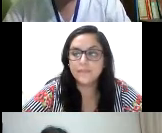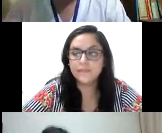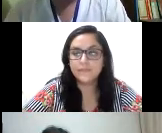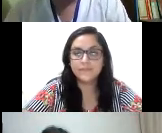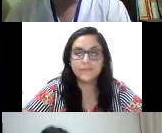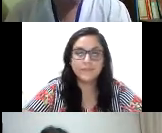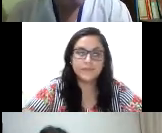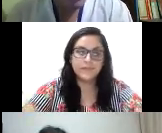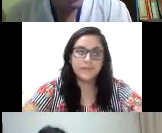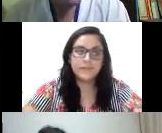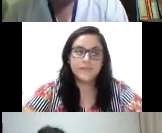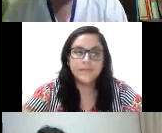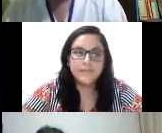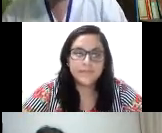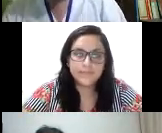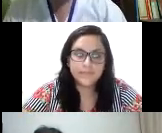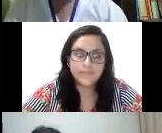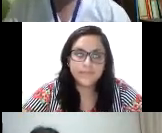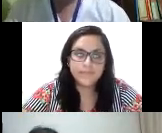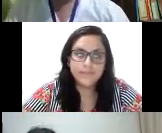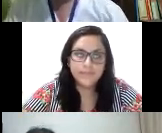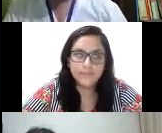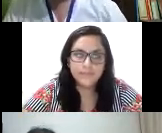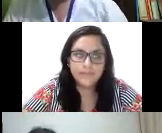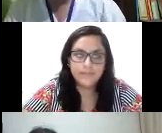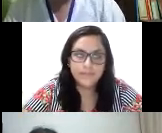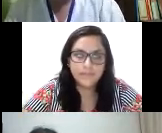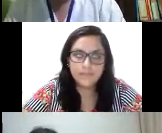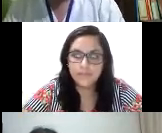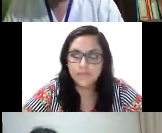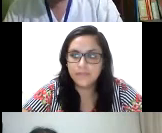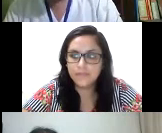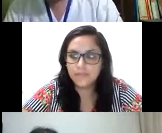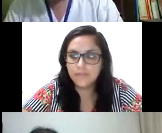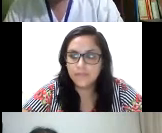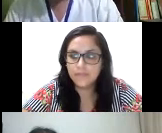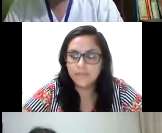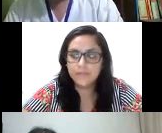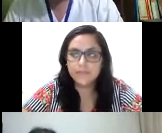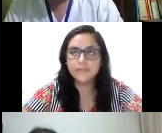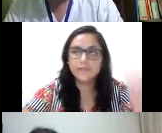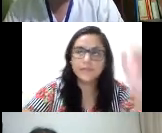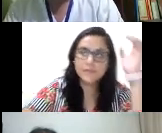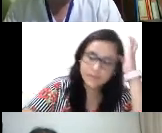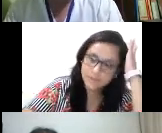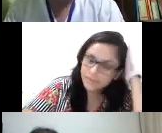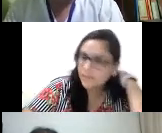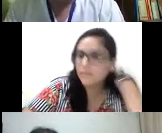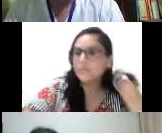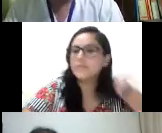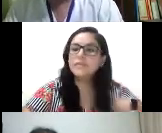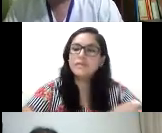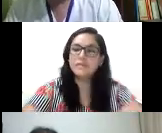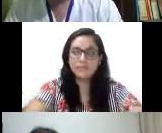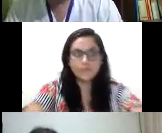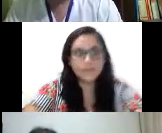músculos que están en la zona periférica. Esto es una novedad en cuanto a la terapia respiratoria, pues sabemos que todo el control funciona en base a cadenas musculares.